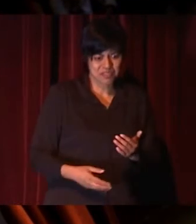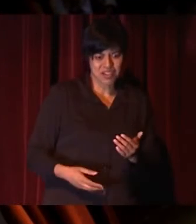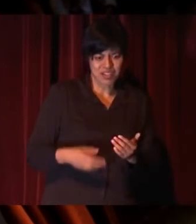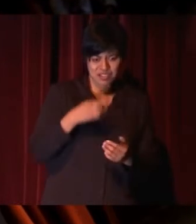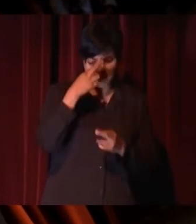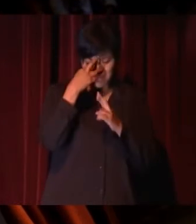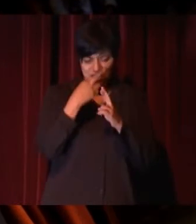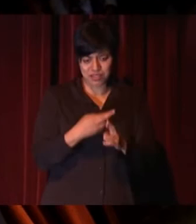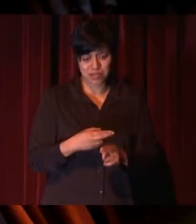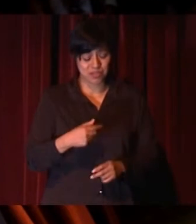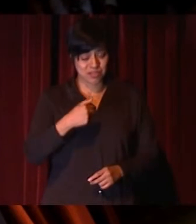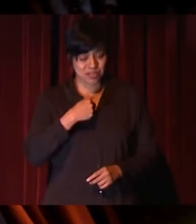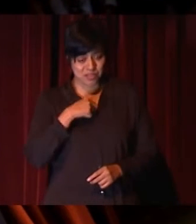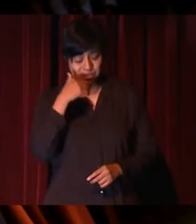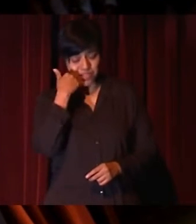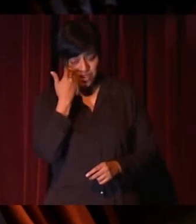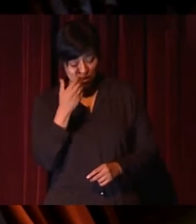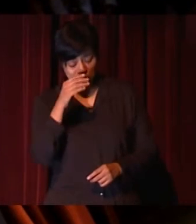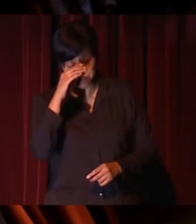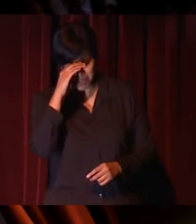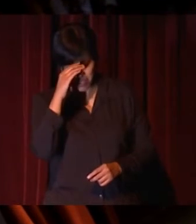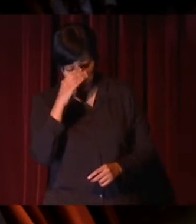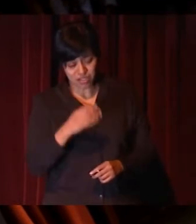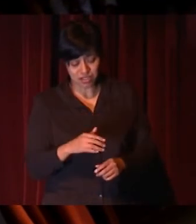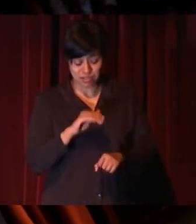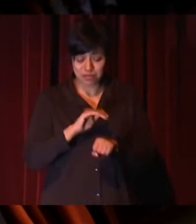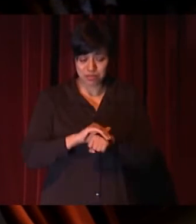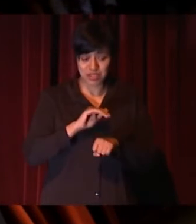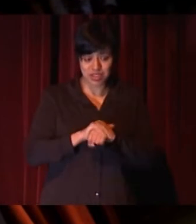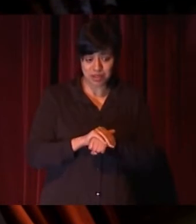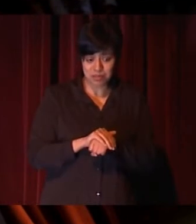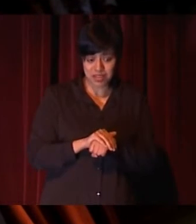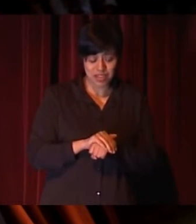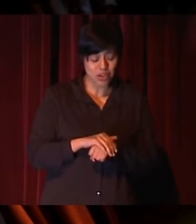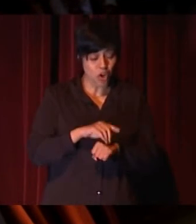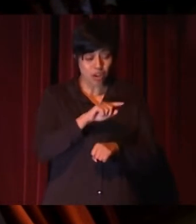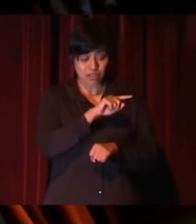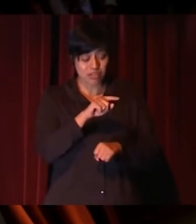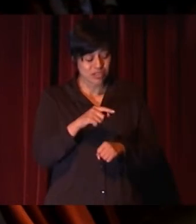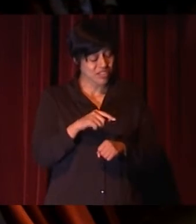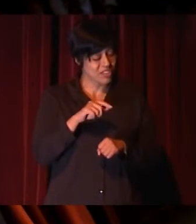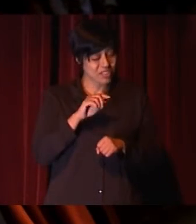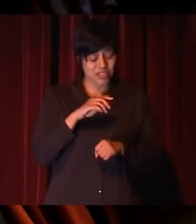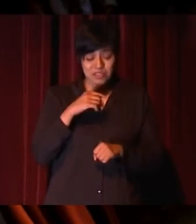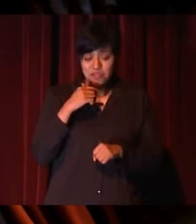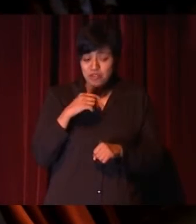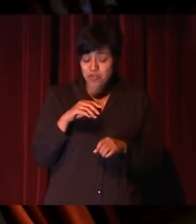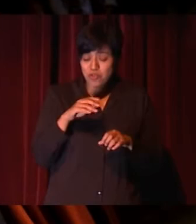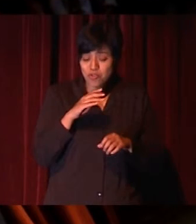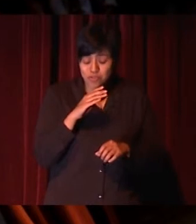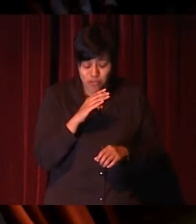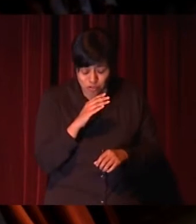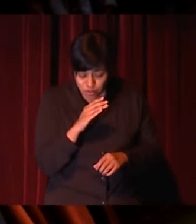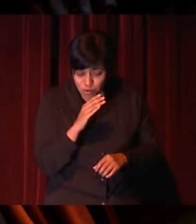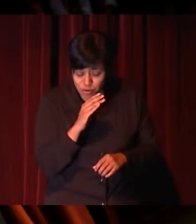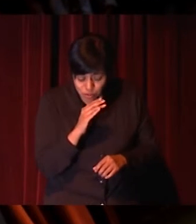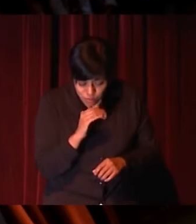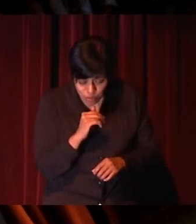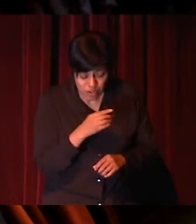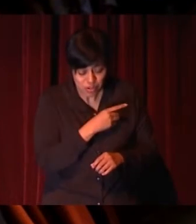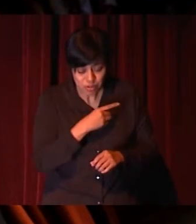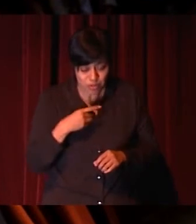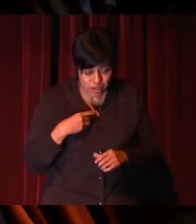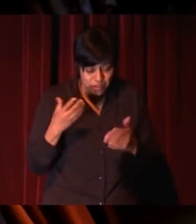porque yo quiero pensar que mis amigos y las personas que están cerca de mí no serían capaces de perpetuar este tipo de cosas sin embargo